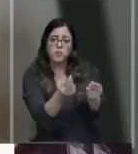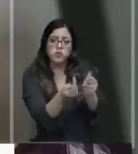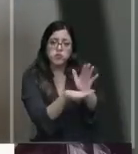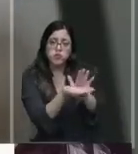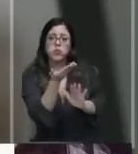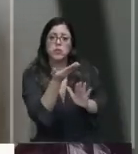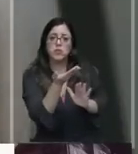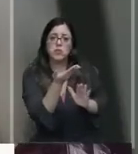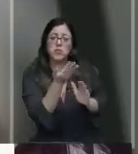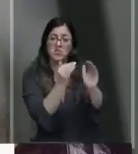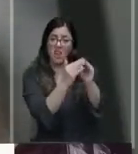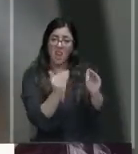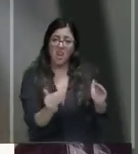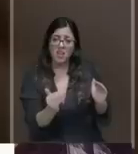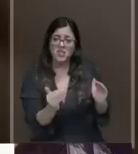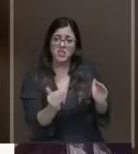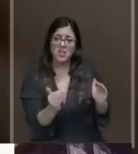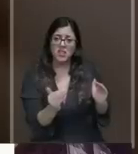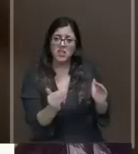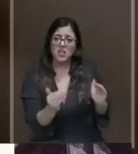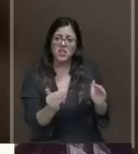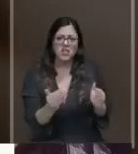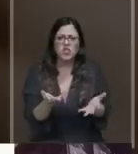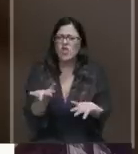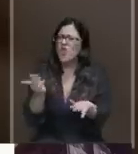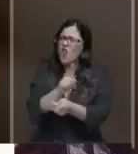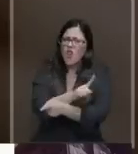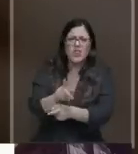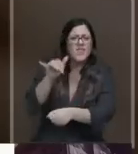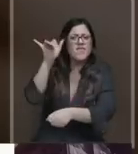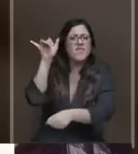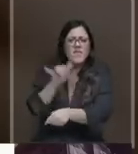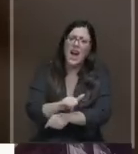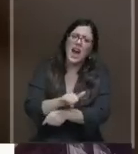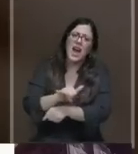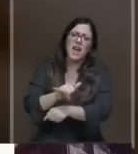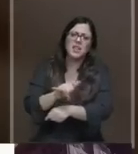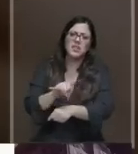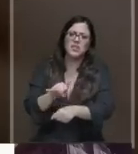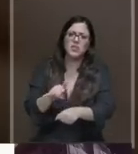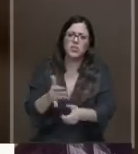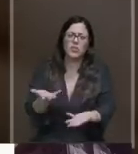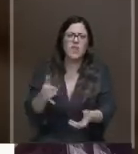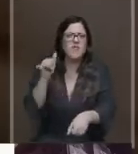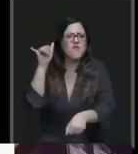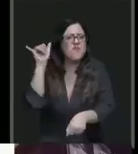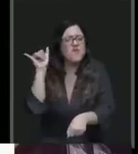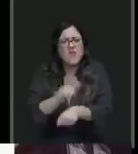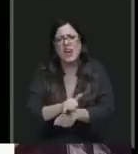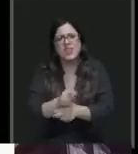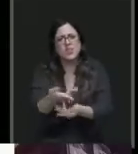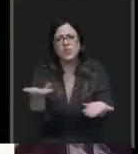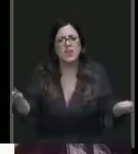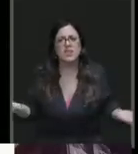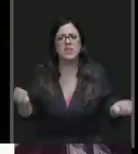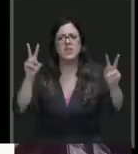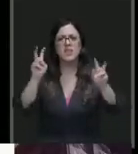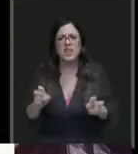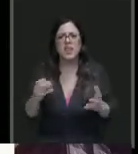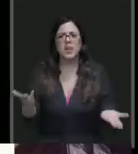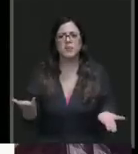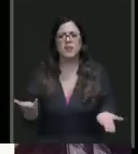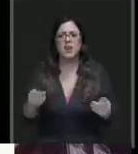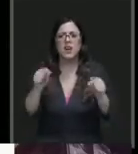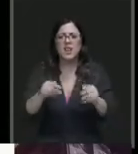precio de una de estas propiedades? Pero totalmente falso. Pero es que de una falsedad absoluta. El día que la casa